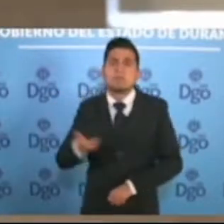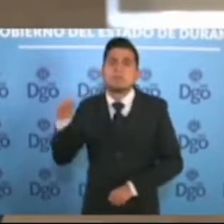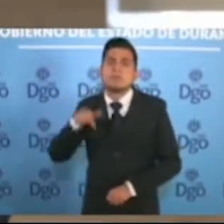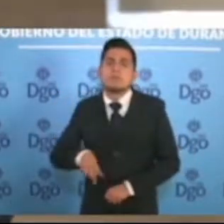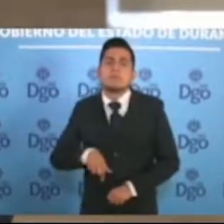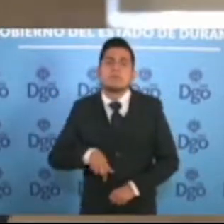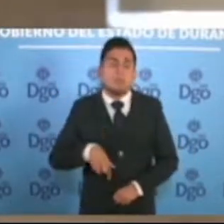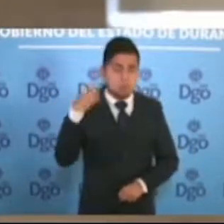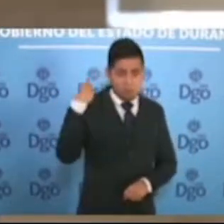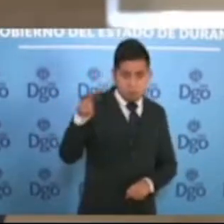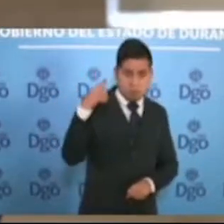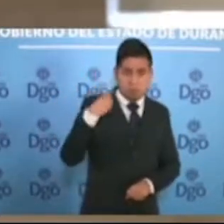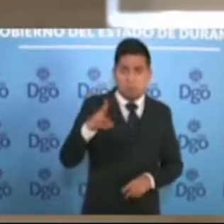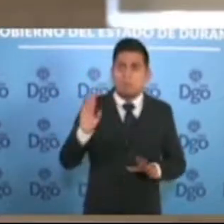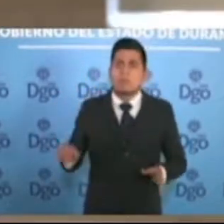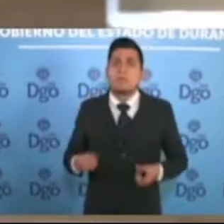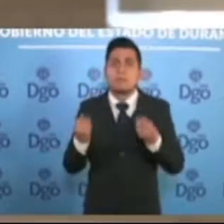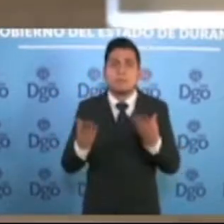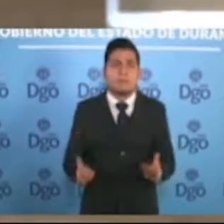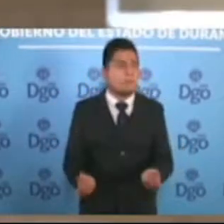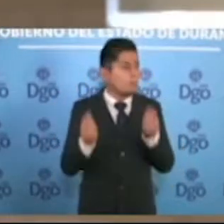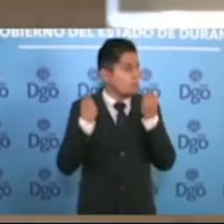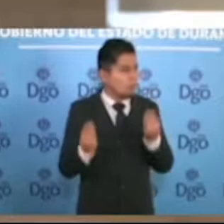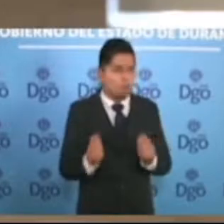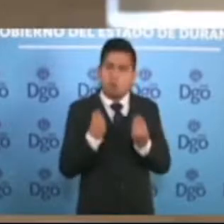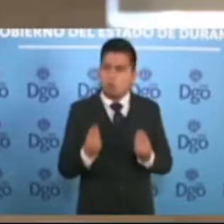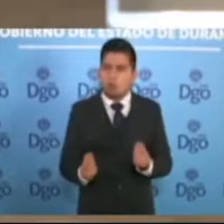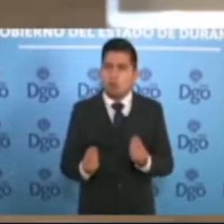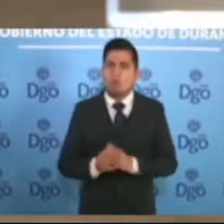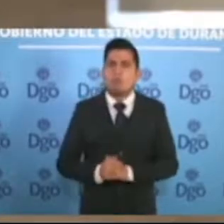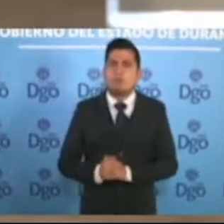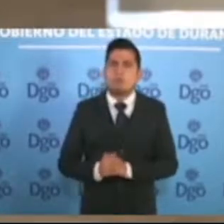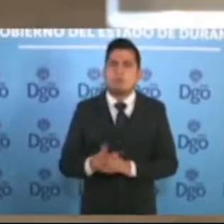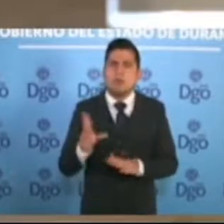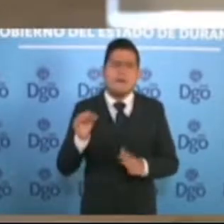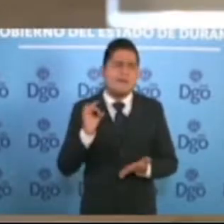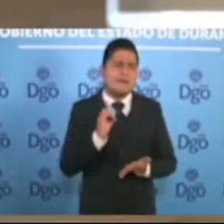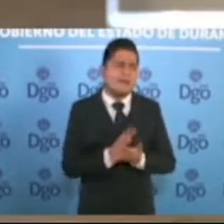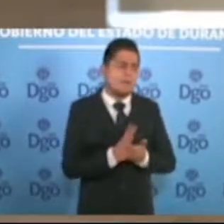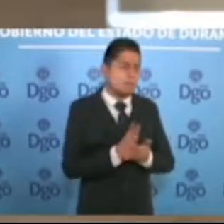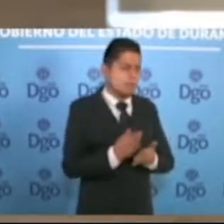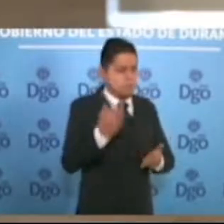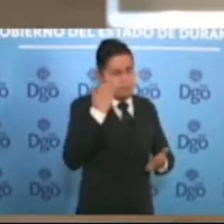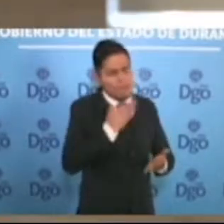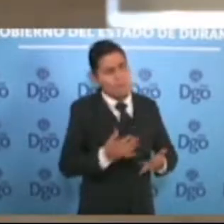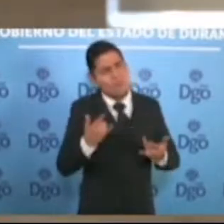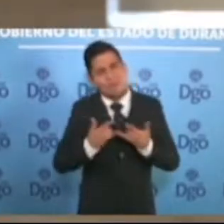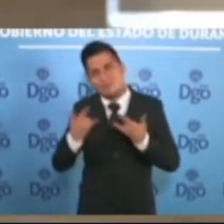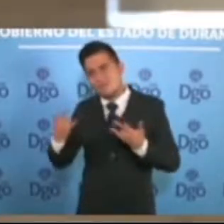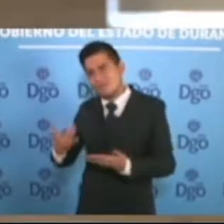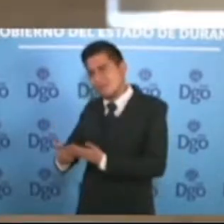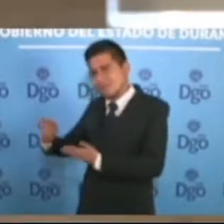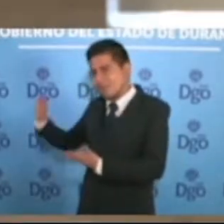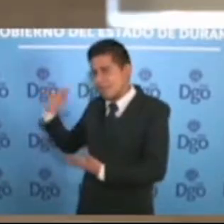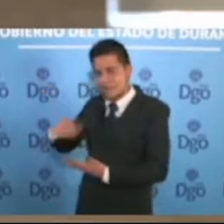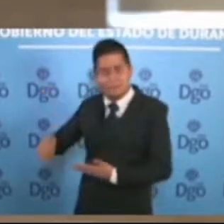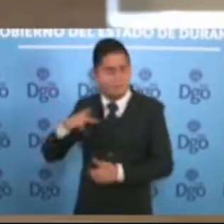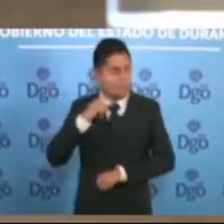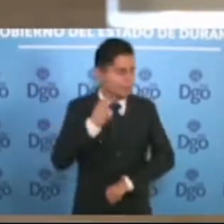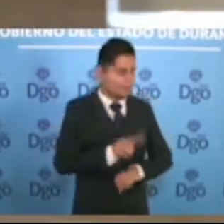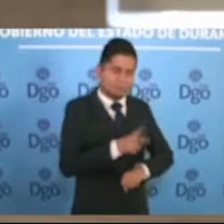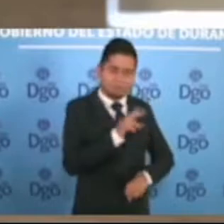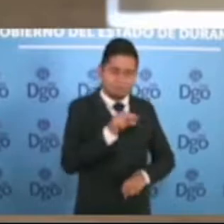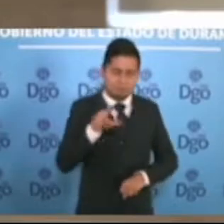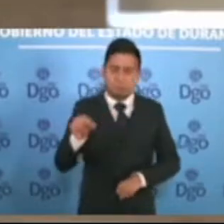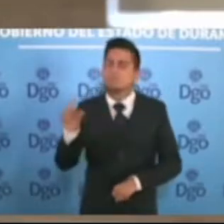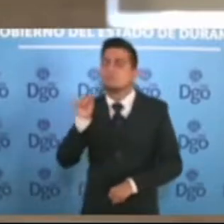ha aportado mucho, no solo en los diferentes momentos históricos de este país, sino